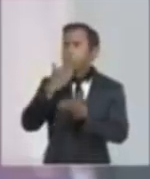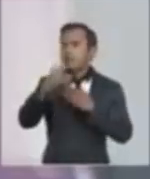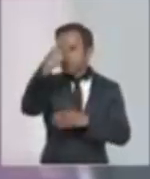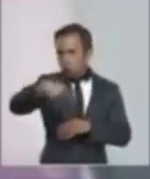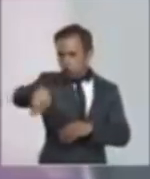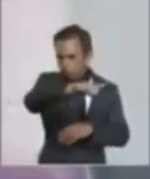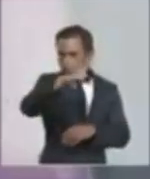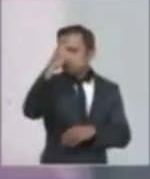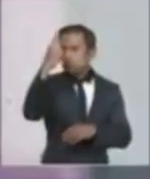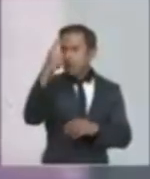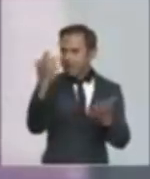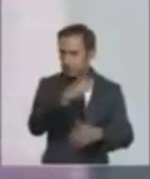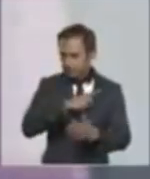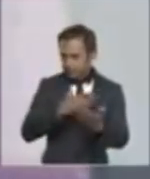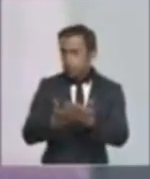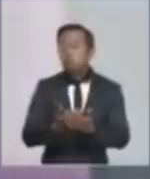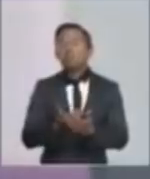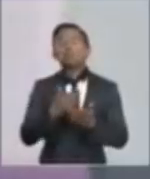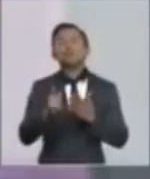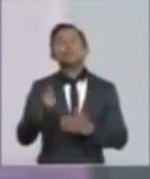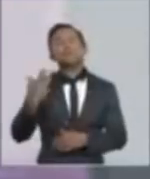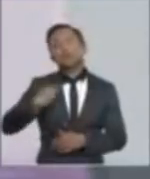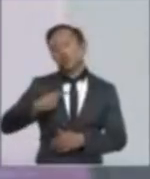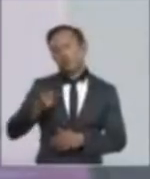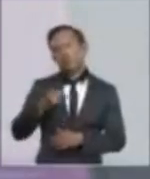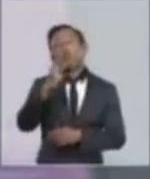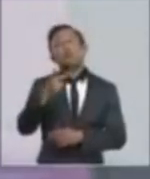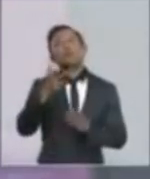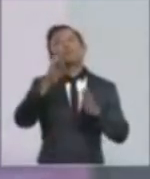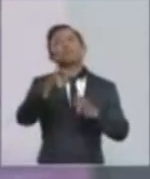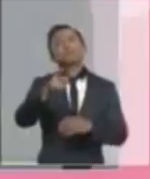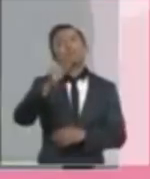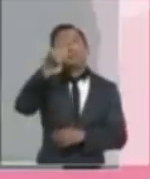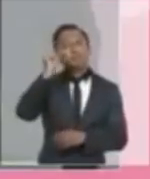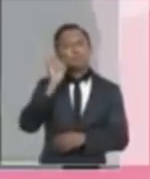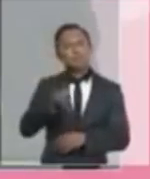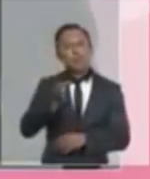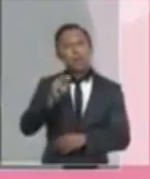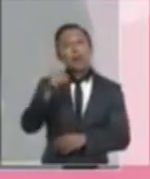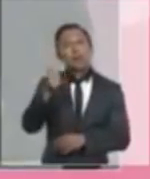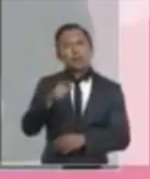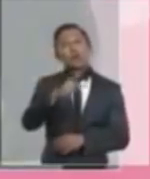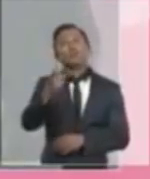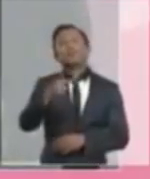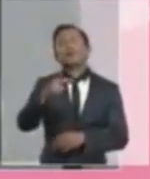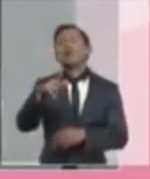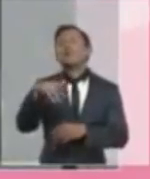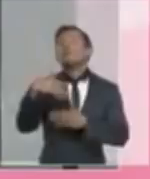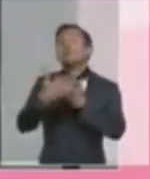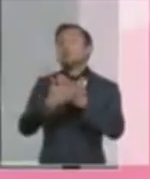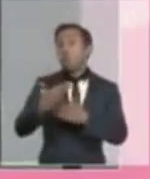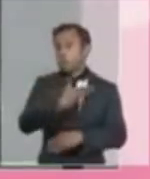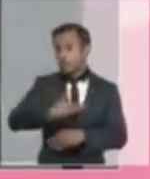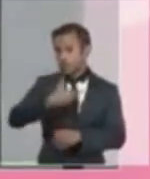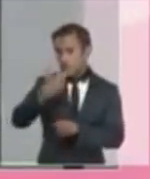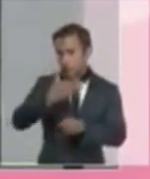Ricardo Anaya, buenas noches. Pregunta general. ¿Qué medidas tomará usted como presidente de la República para combatir la violencia y qué le hace pensar que tendrá